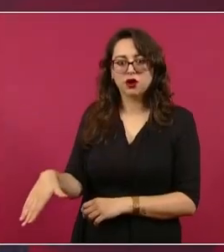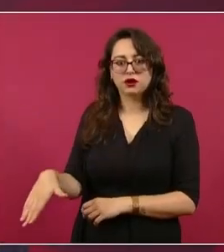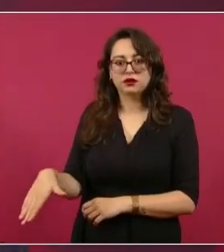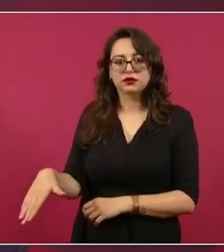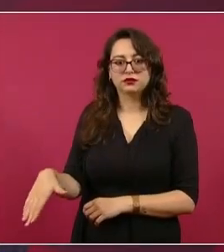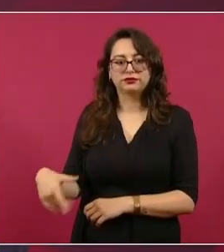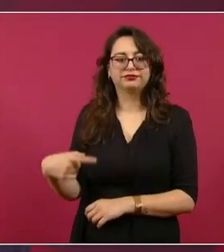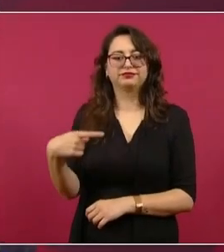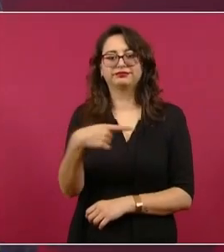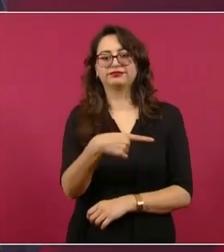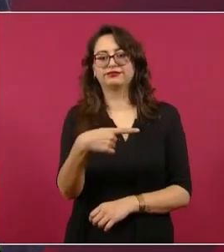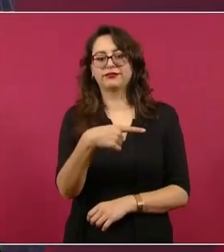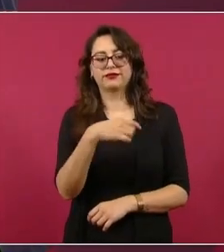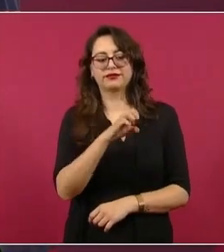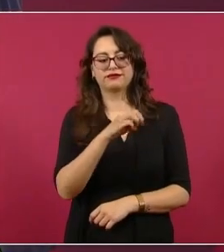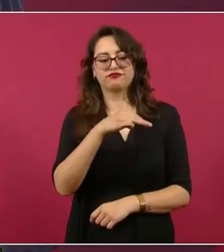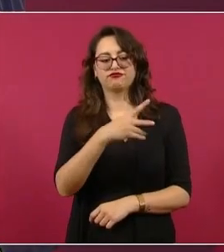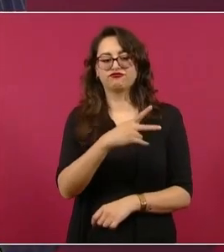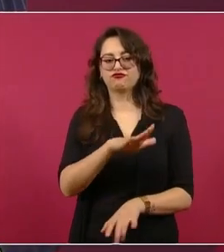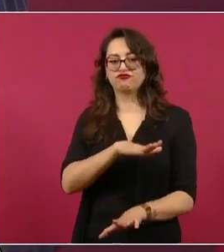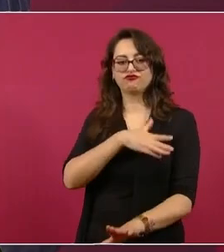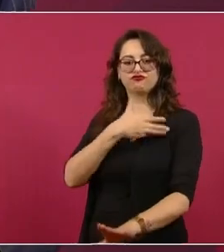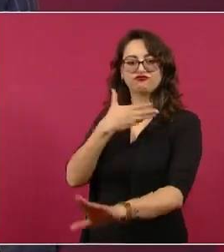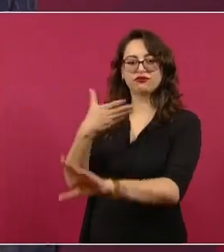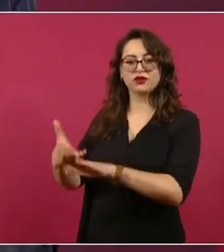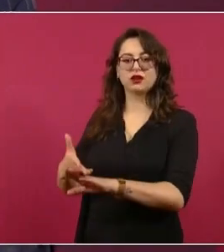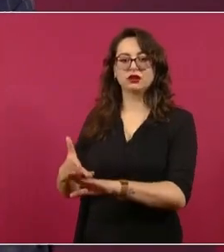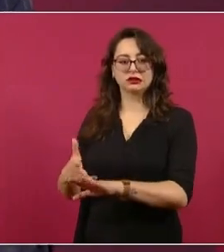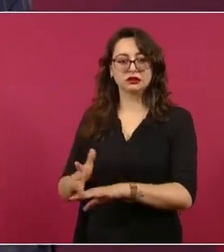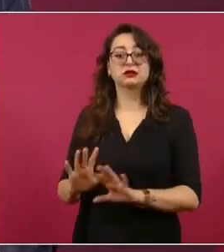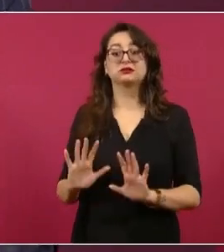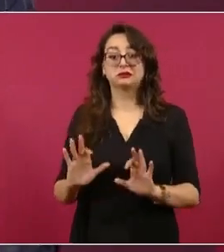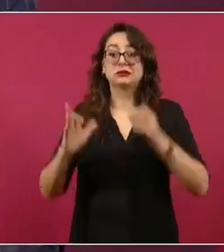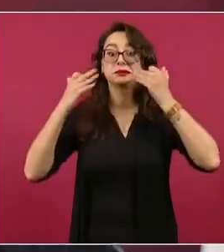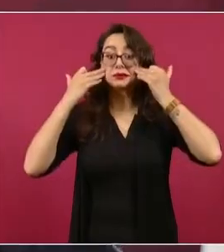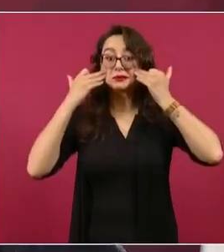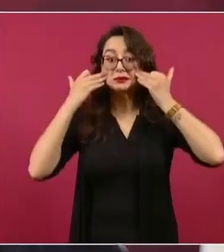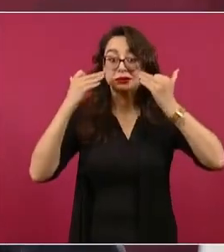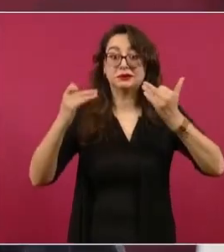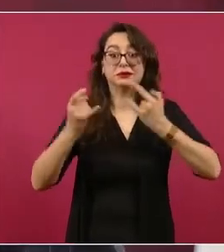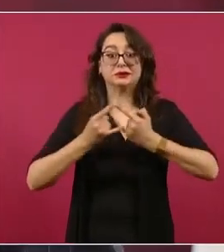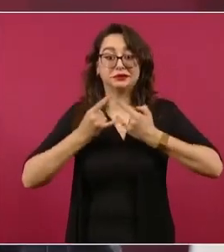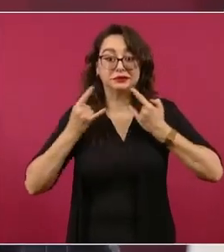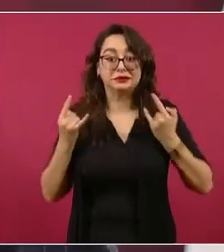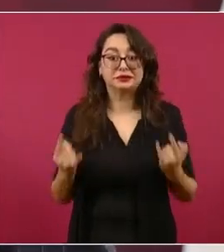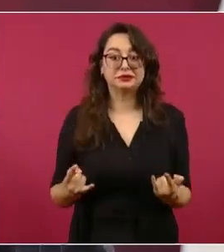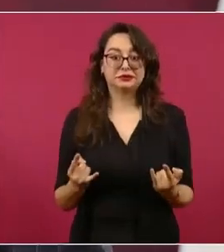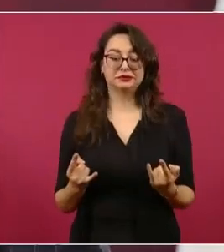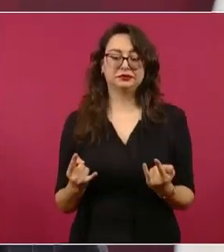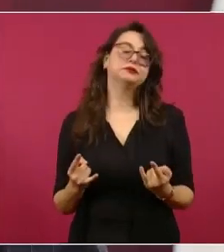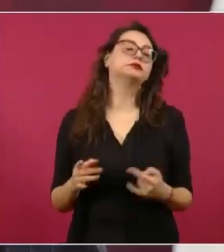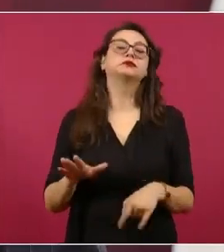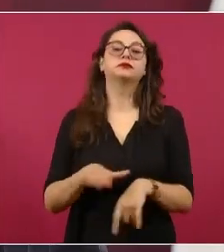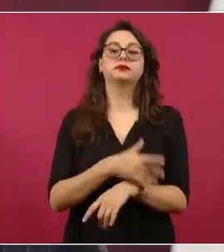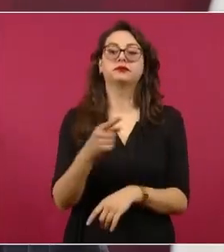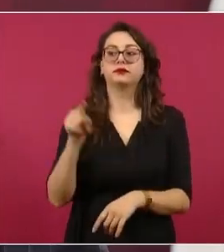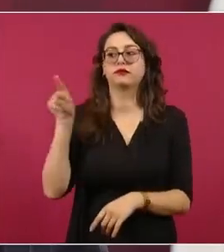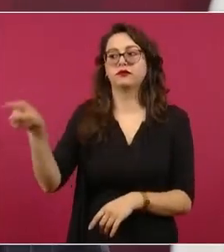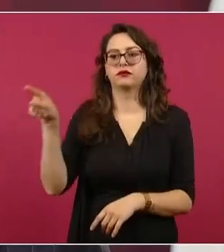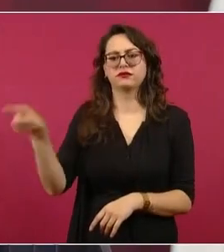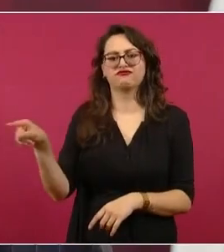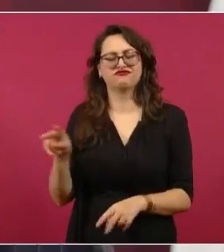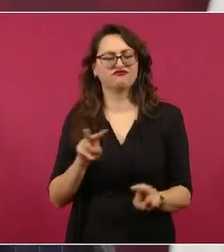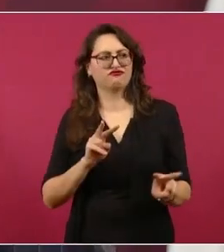ya era un opositor al régimen y estaba por formar